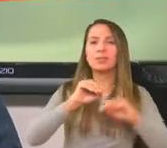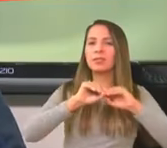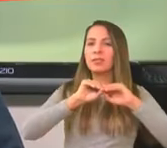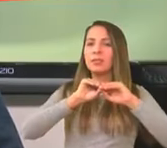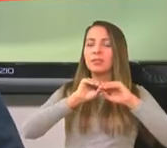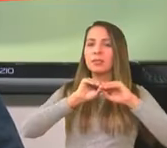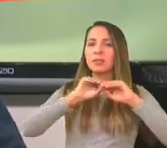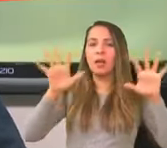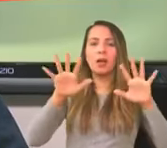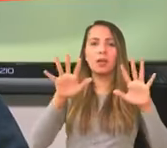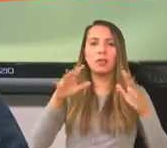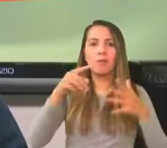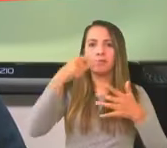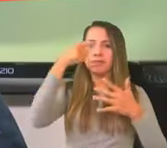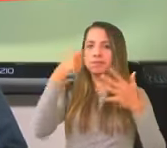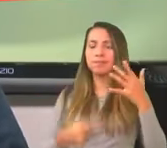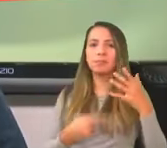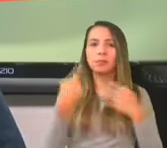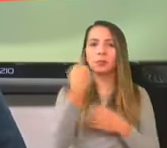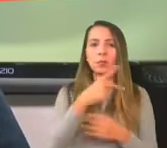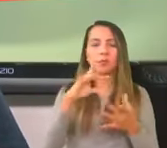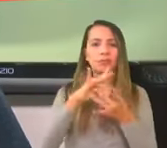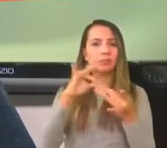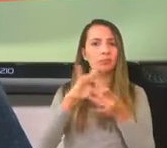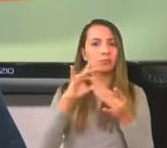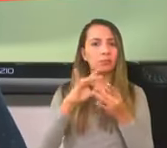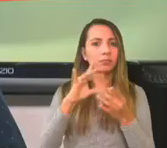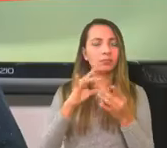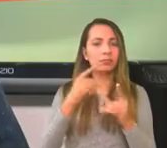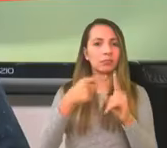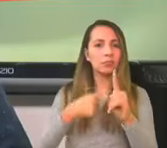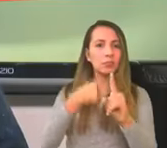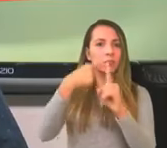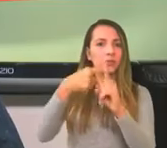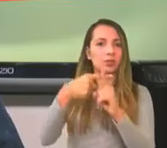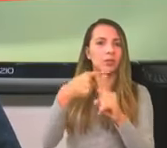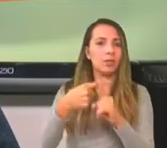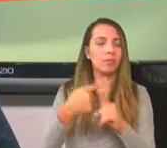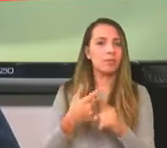la radiografía y la manera propositiva y positiva